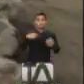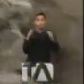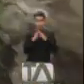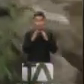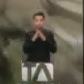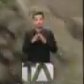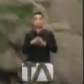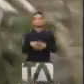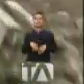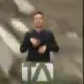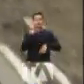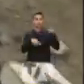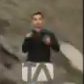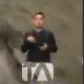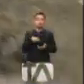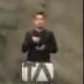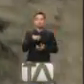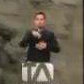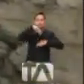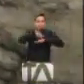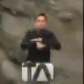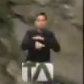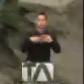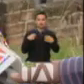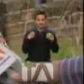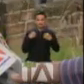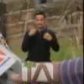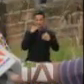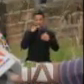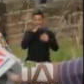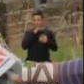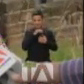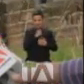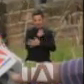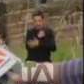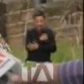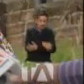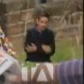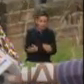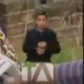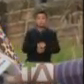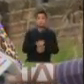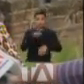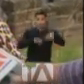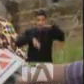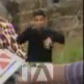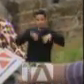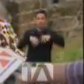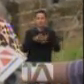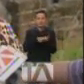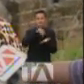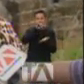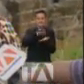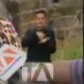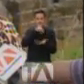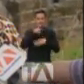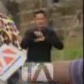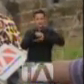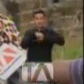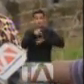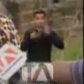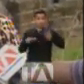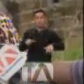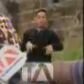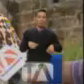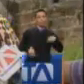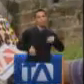han sido caídas y fracturas y ropa embarrada. Cuando llueve esto se vuelve un pantano y las personas que bajamos por aquí no